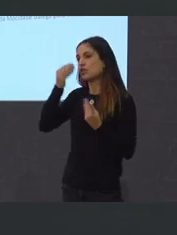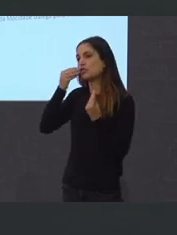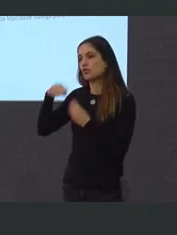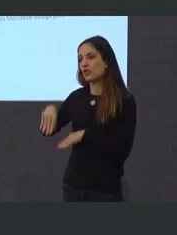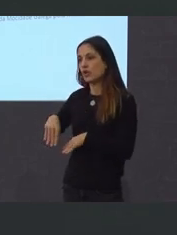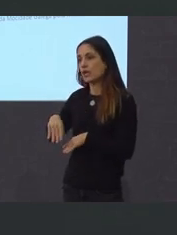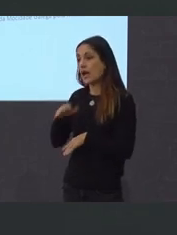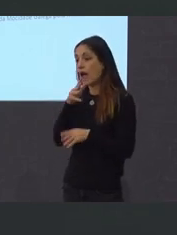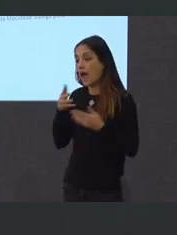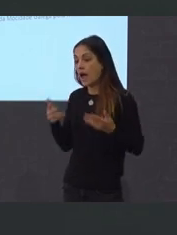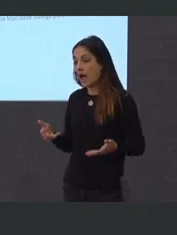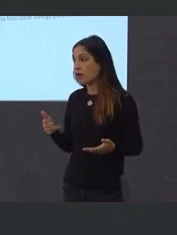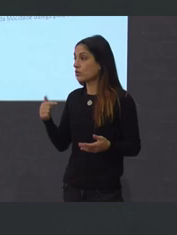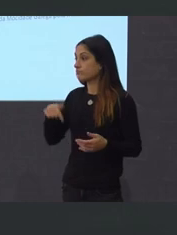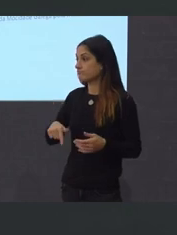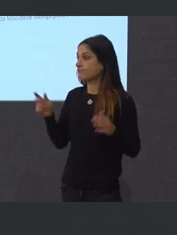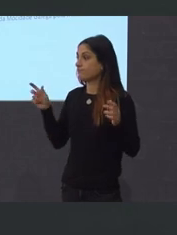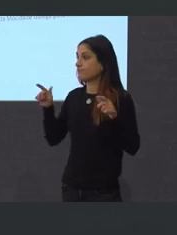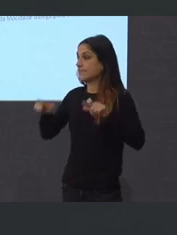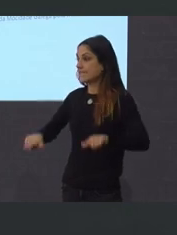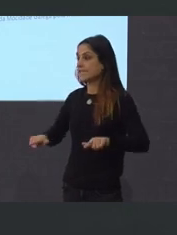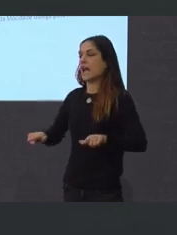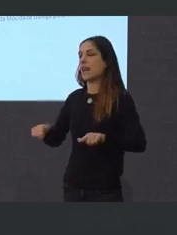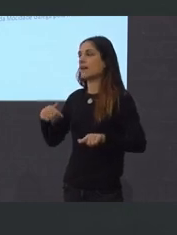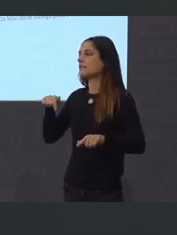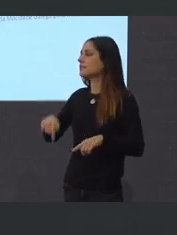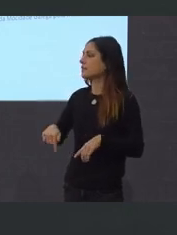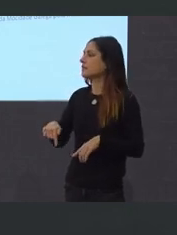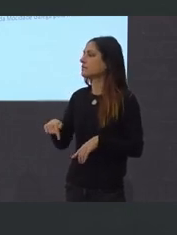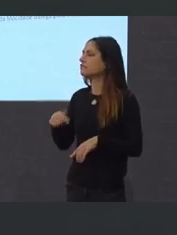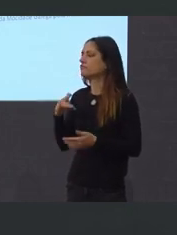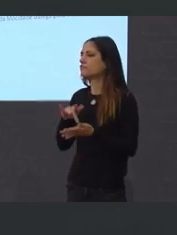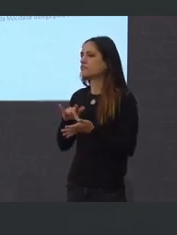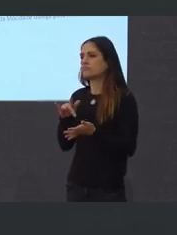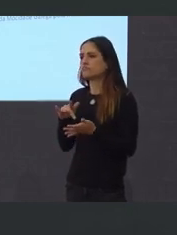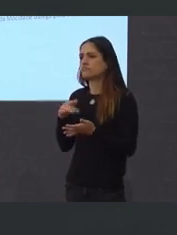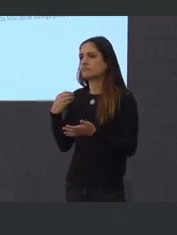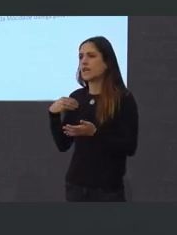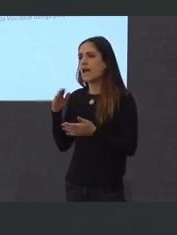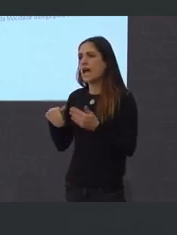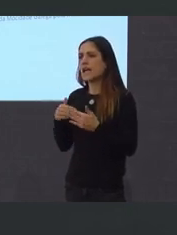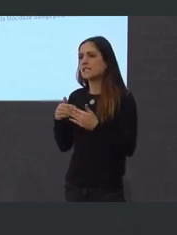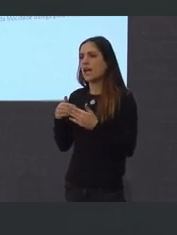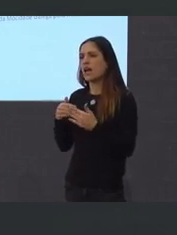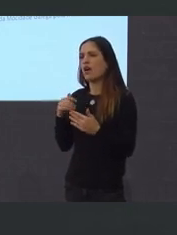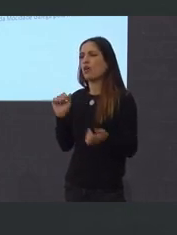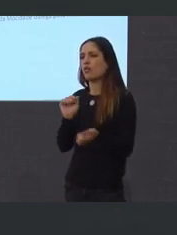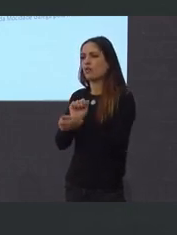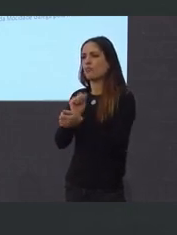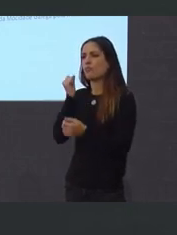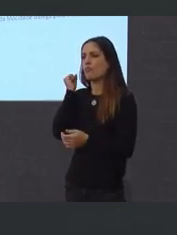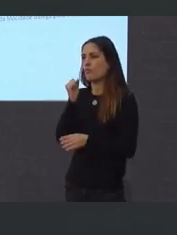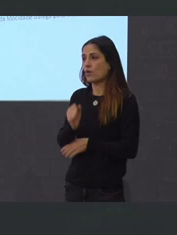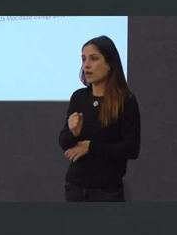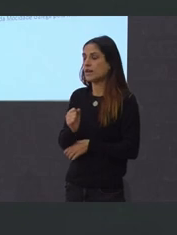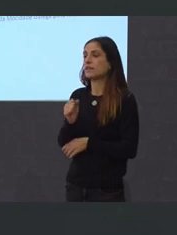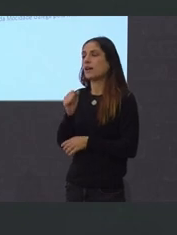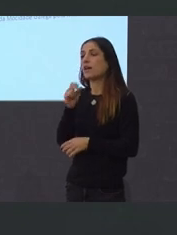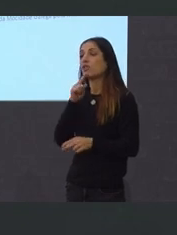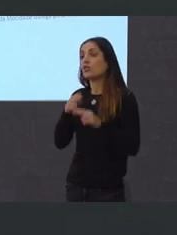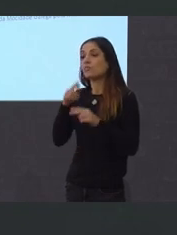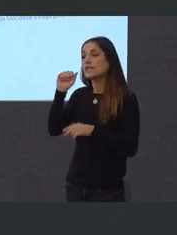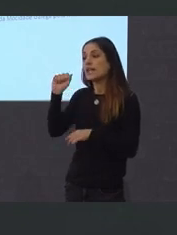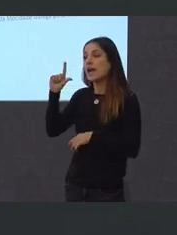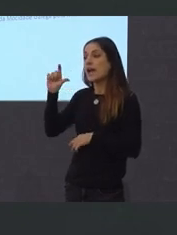agora mesmo na sala onde foron condenados a morte personaxes tan relevantes como Alexandre Bóveda ou os